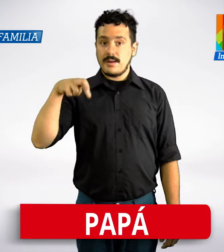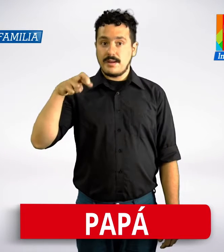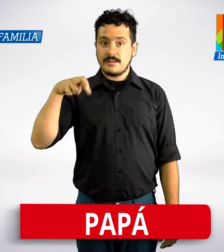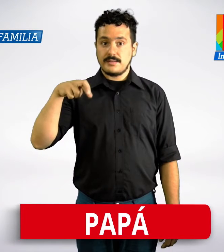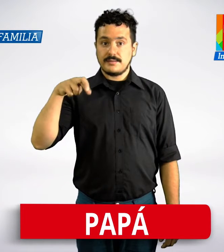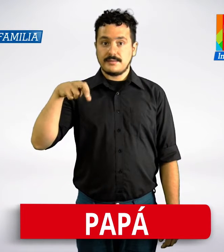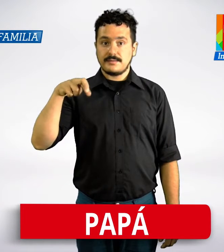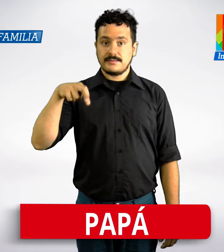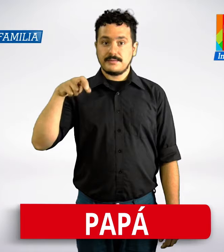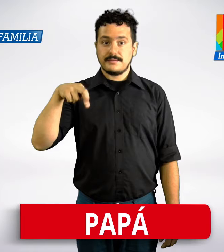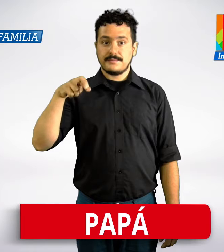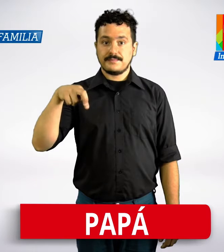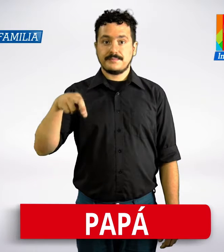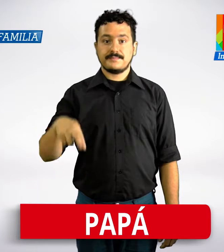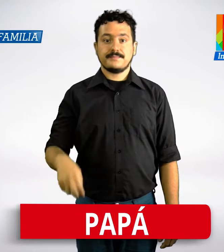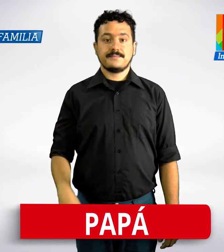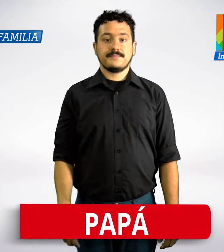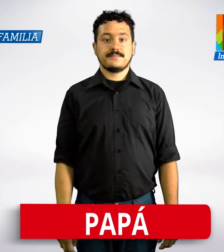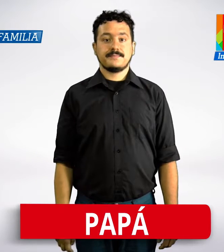papá,